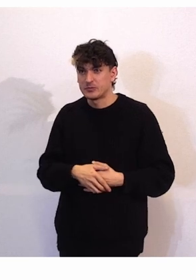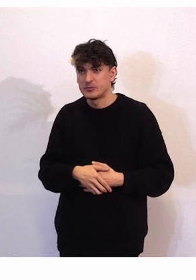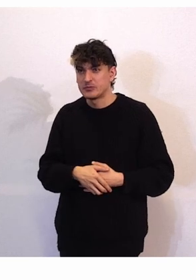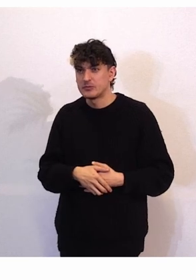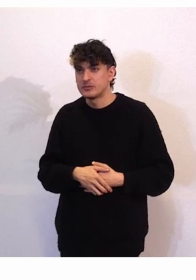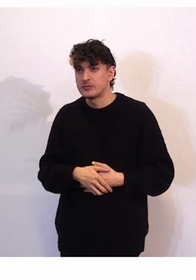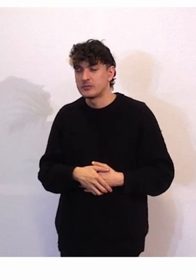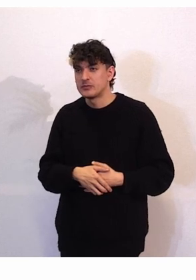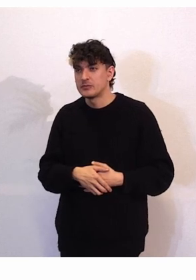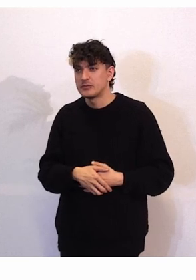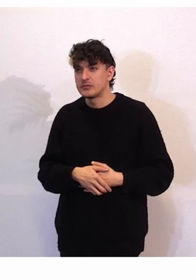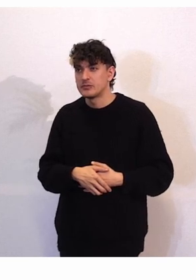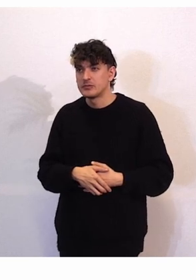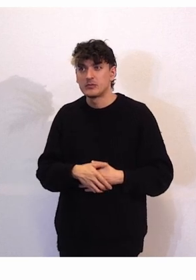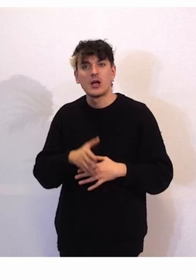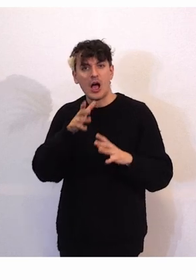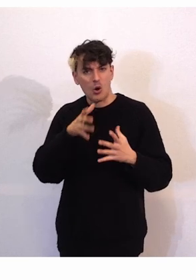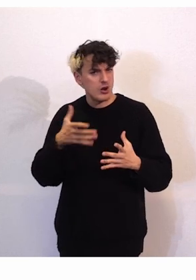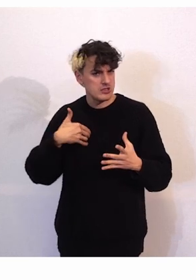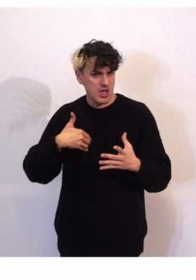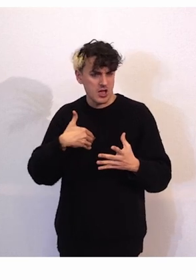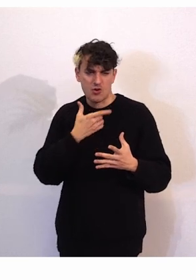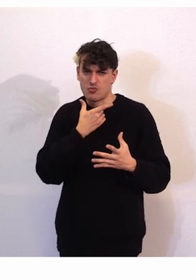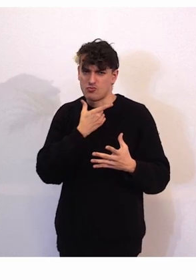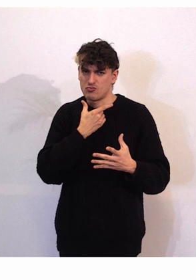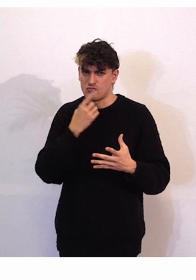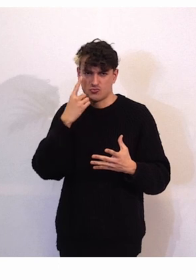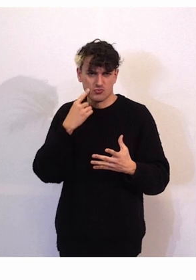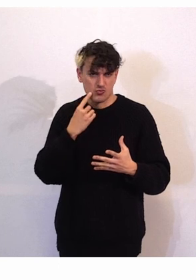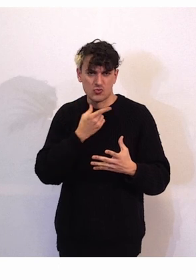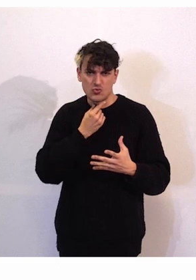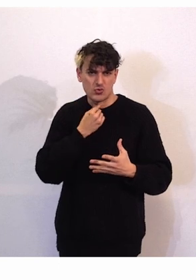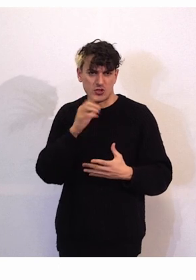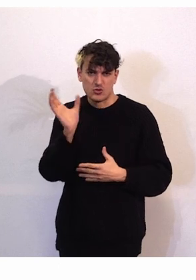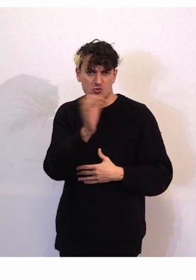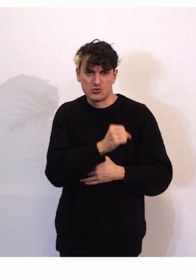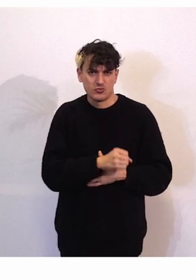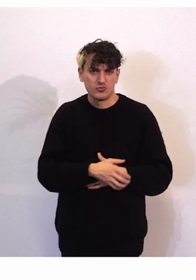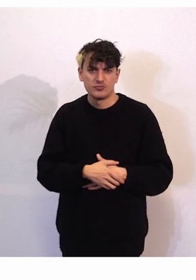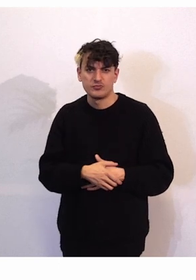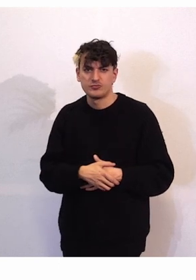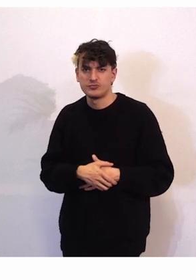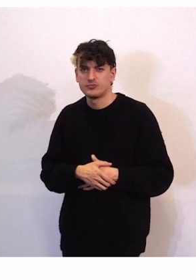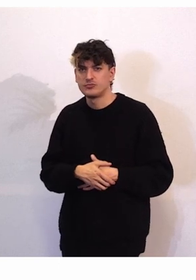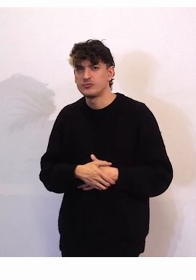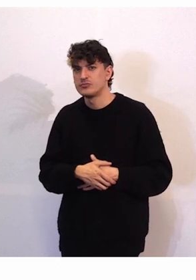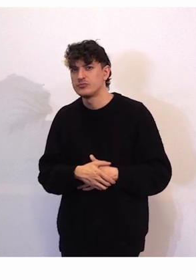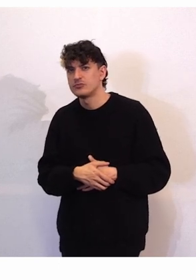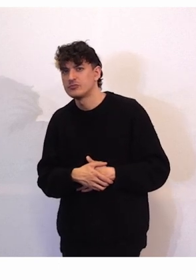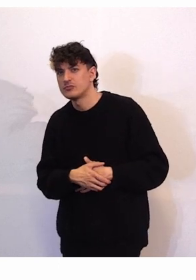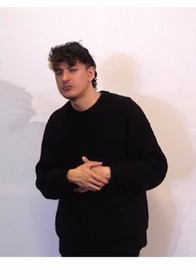entró. Luego ya entró y ahora ya le gusta todo, vamos. Menos la gatoterapia, es eso como se llame. Y así de que ve,